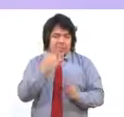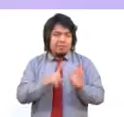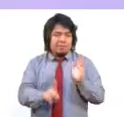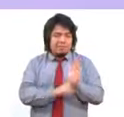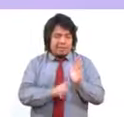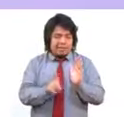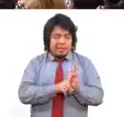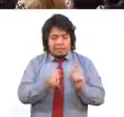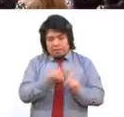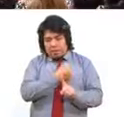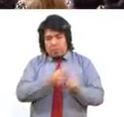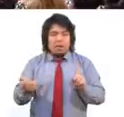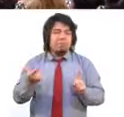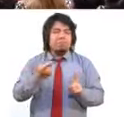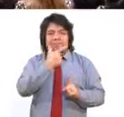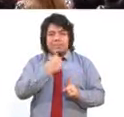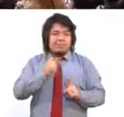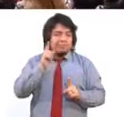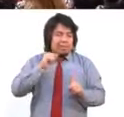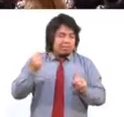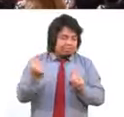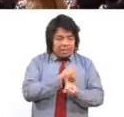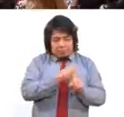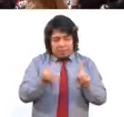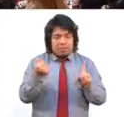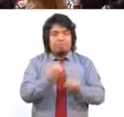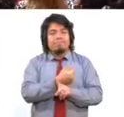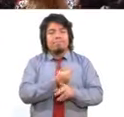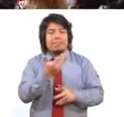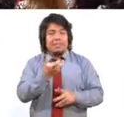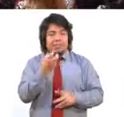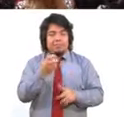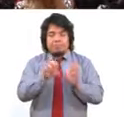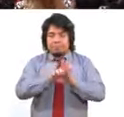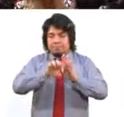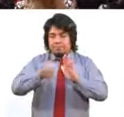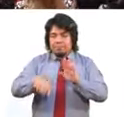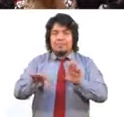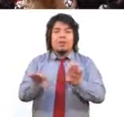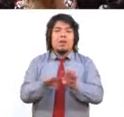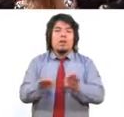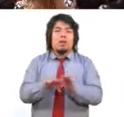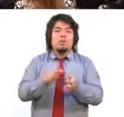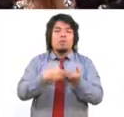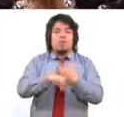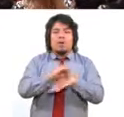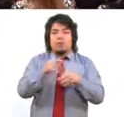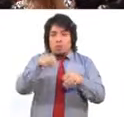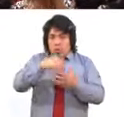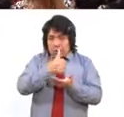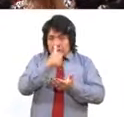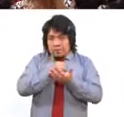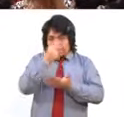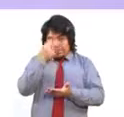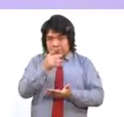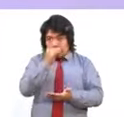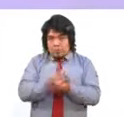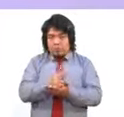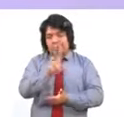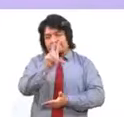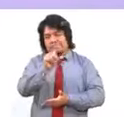de violencia contra las mujeres, es un ejemplo de lo que queremos ver en todo el país. Una rendición